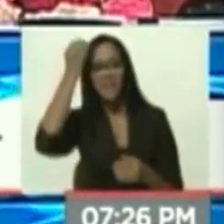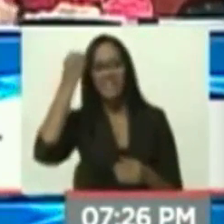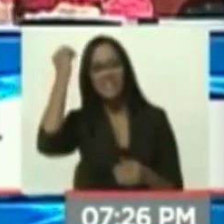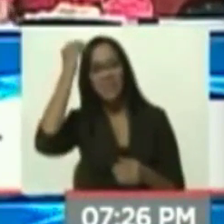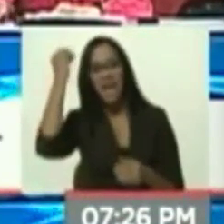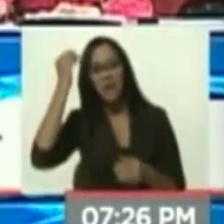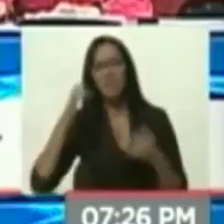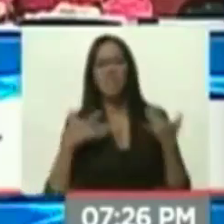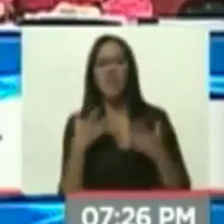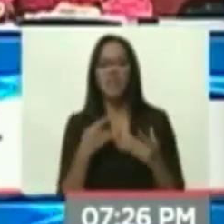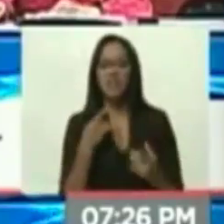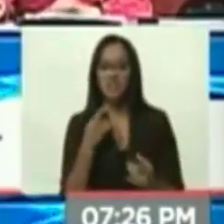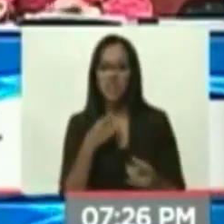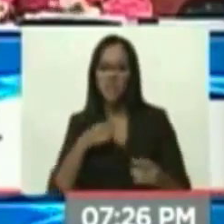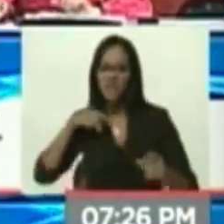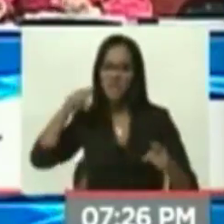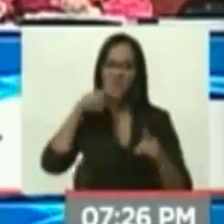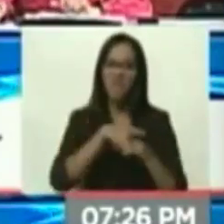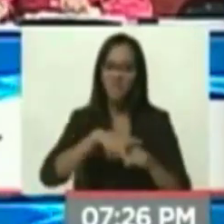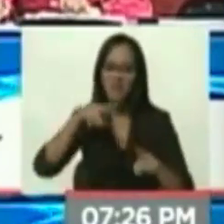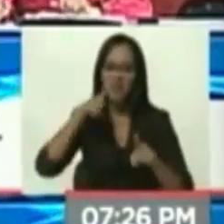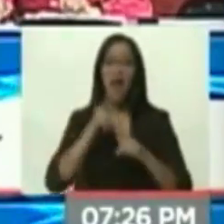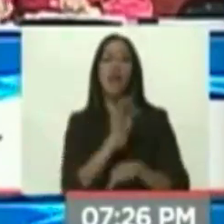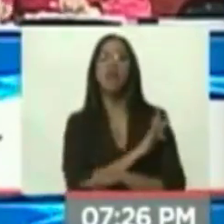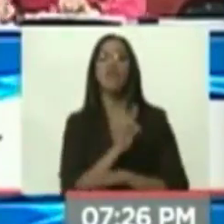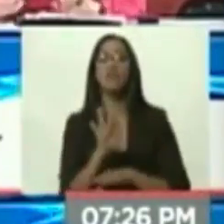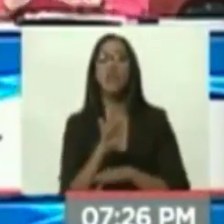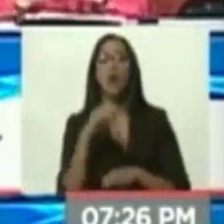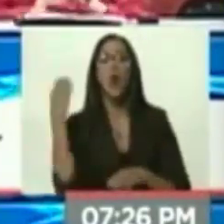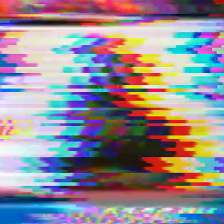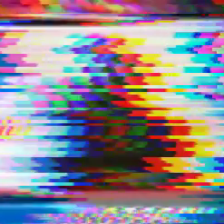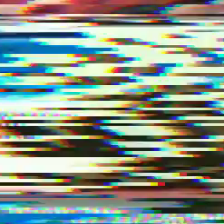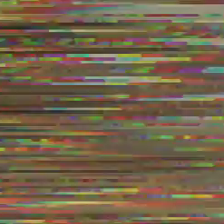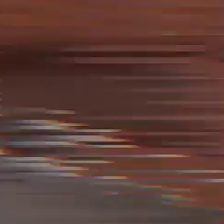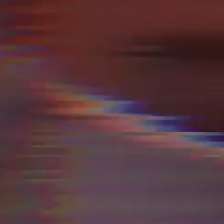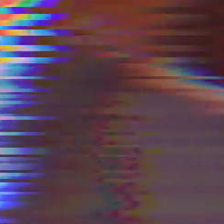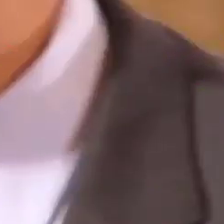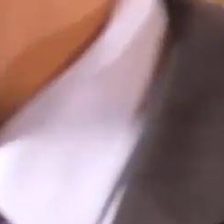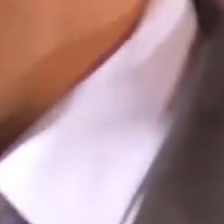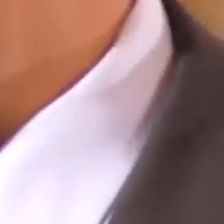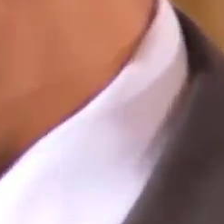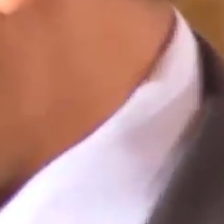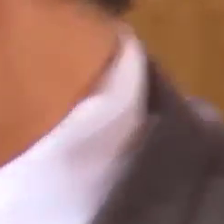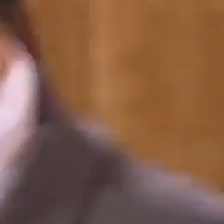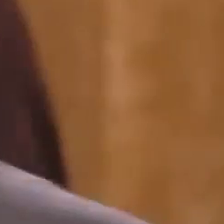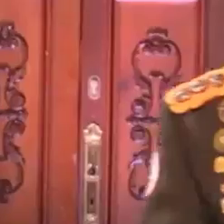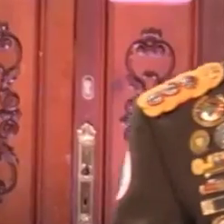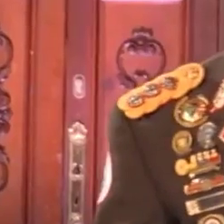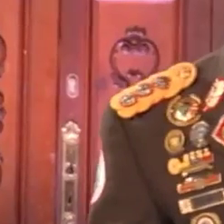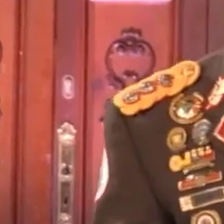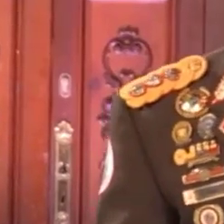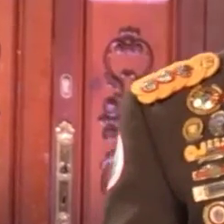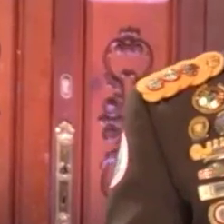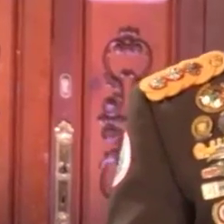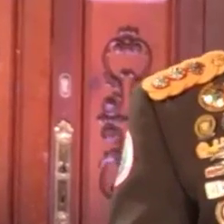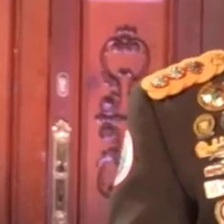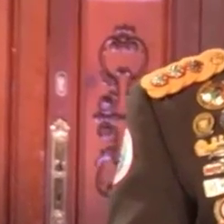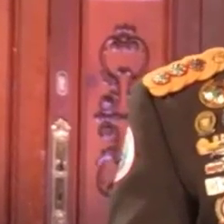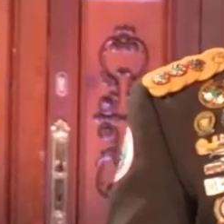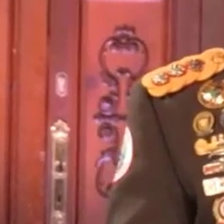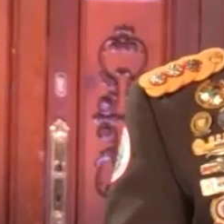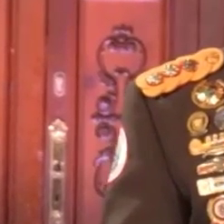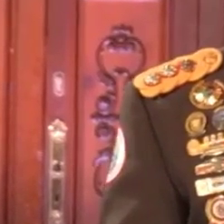en actos de provocación otra vez en la frontera colombo-venezolana. Nicolás Maduro y toda su cúpula van